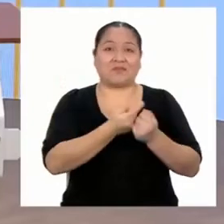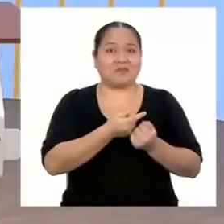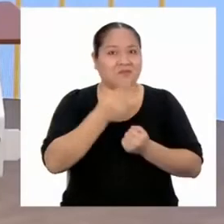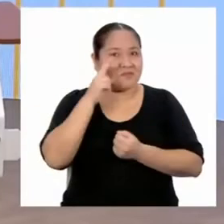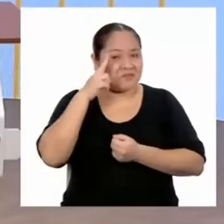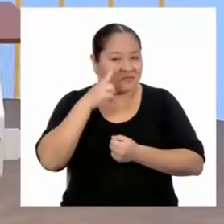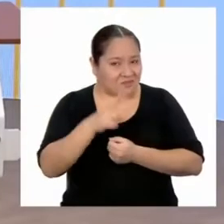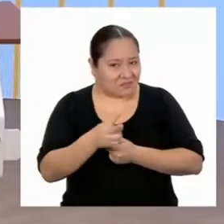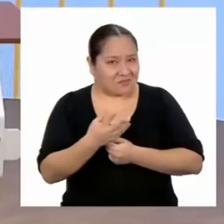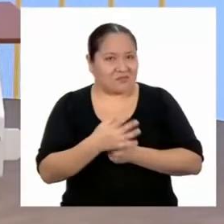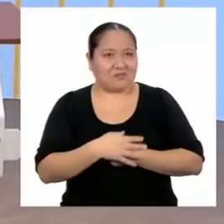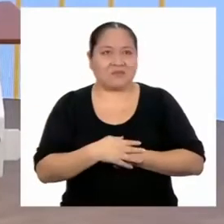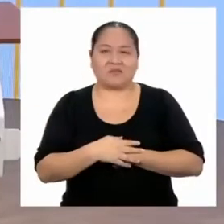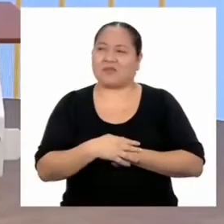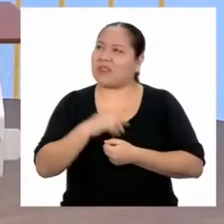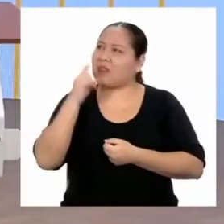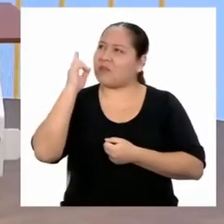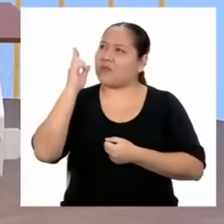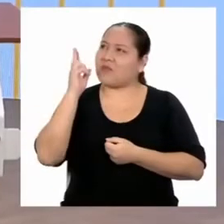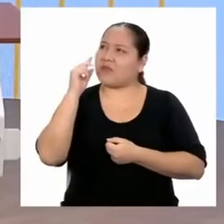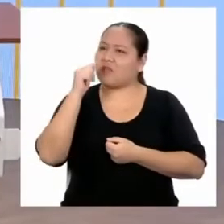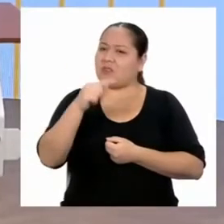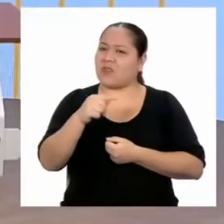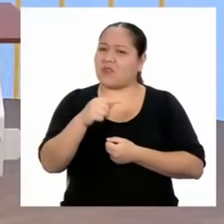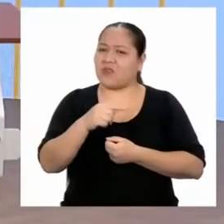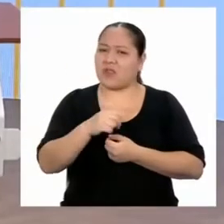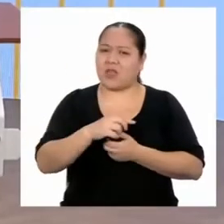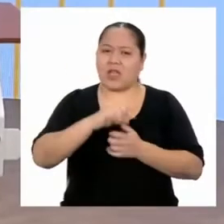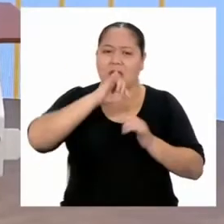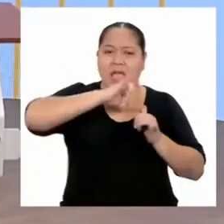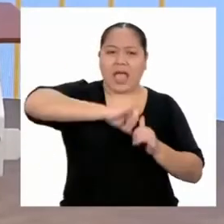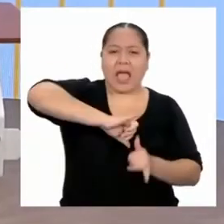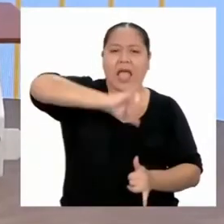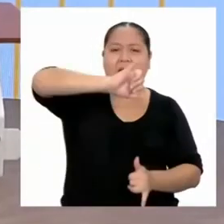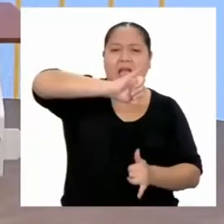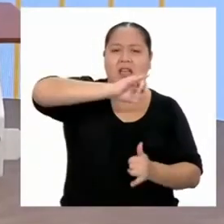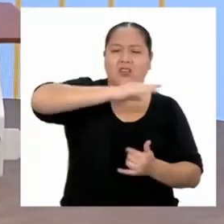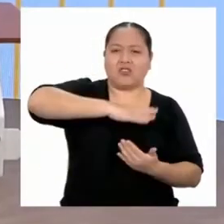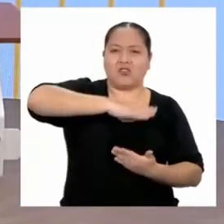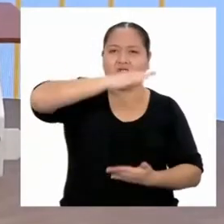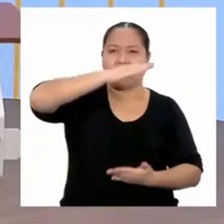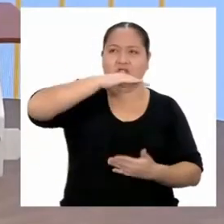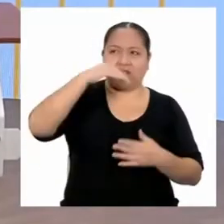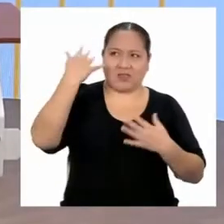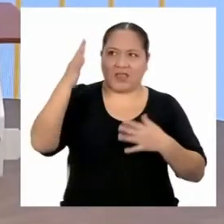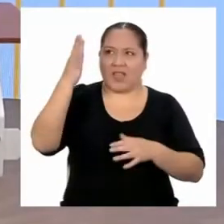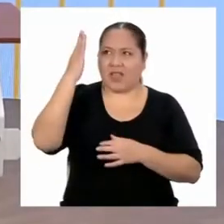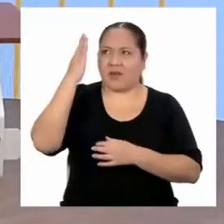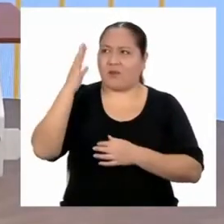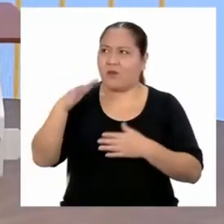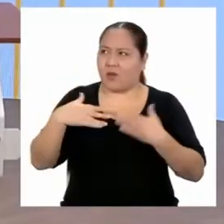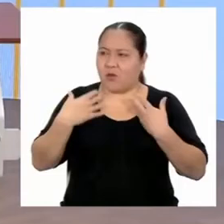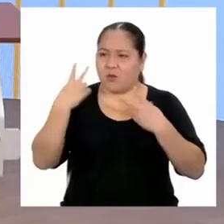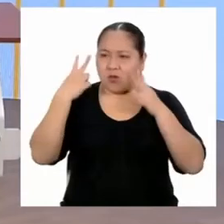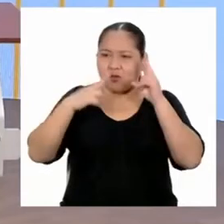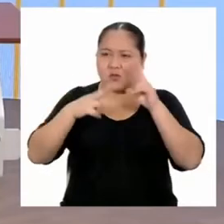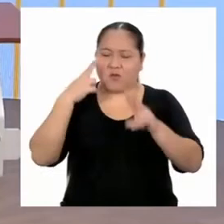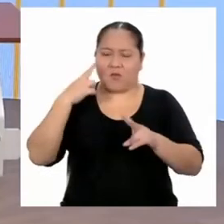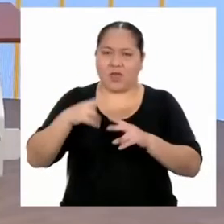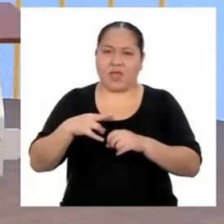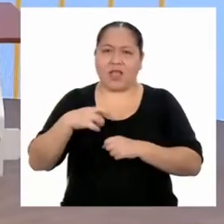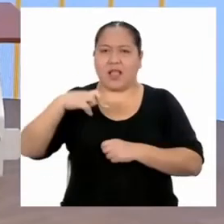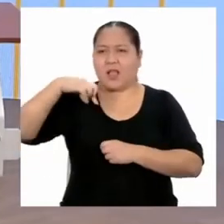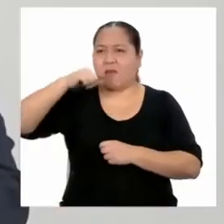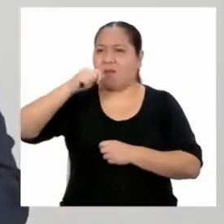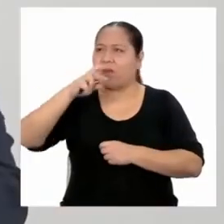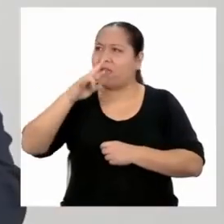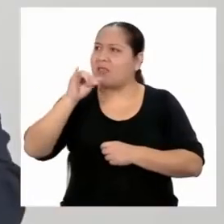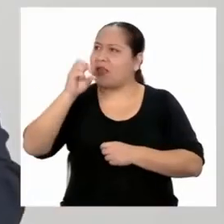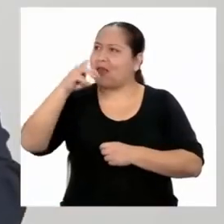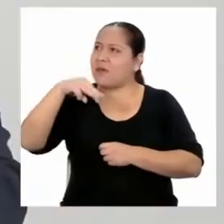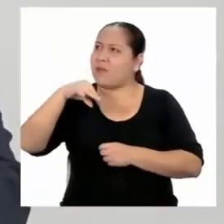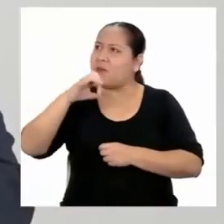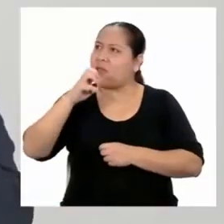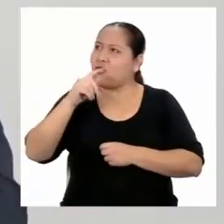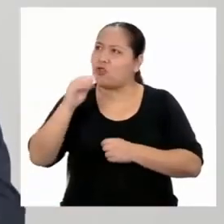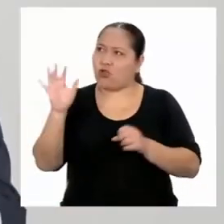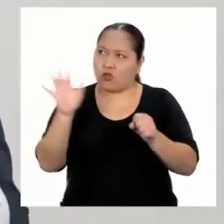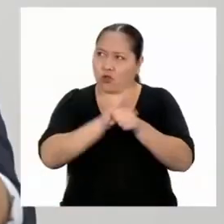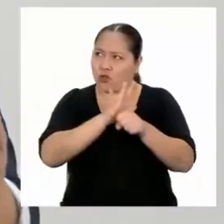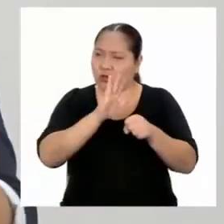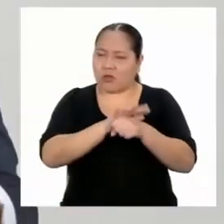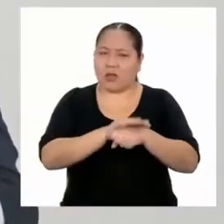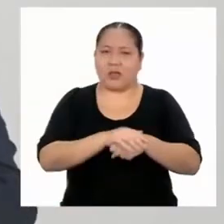¿Ves? Profesora, con el valor del ancho del terreno, ¿podemos ya calcular el perímetro total del terreno?